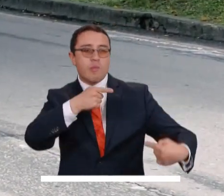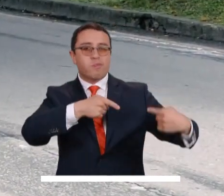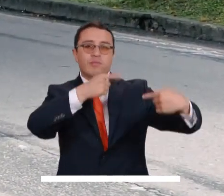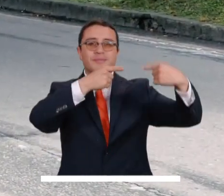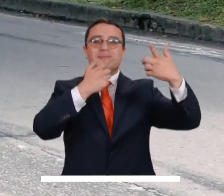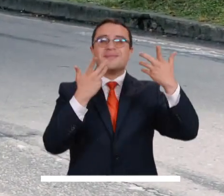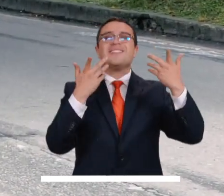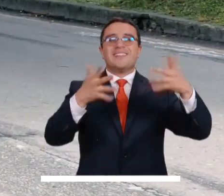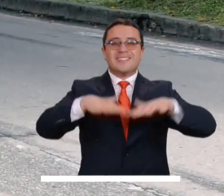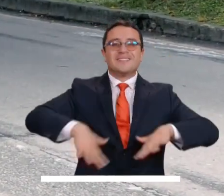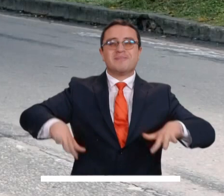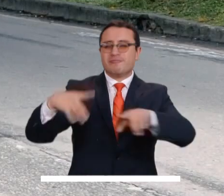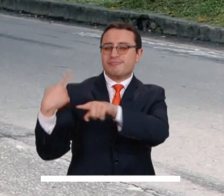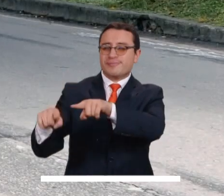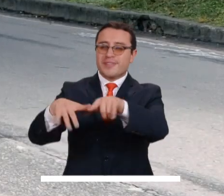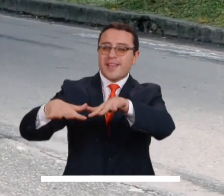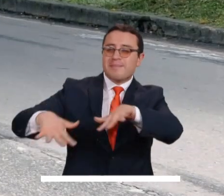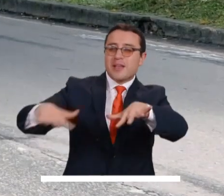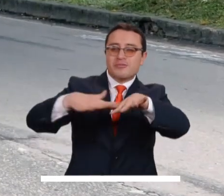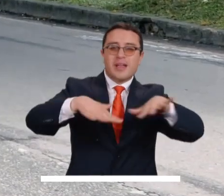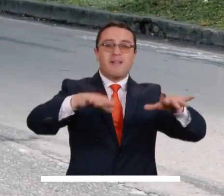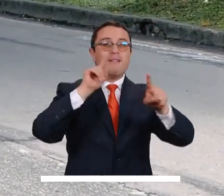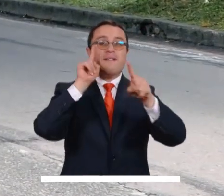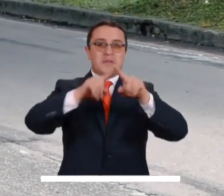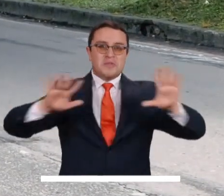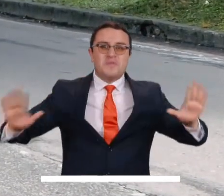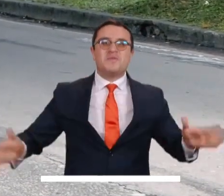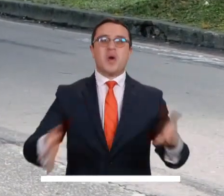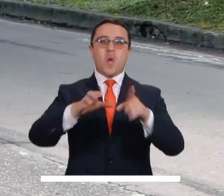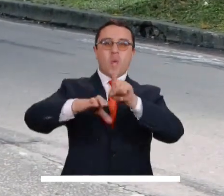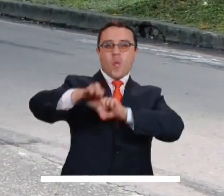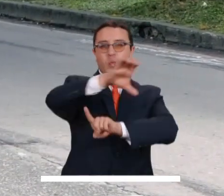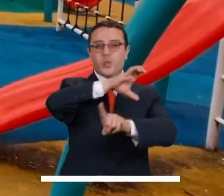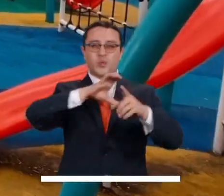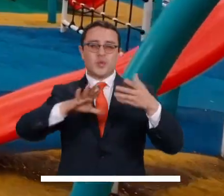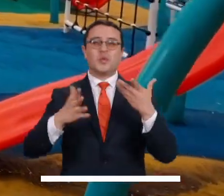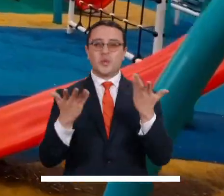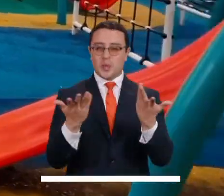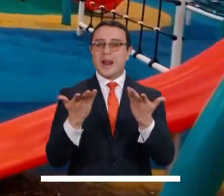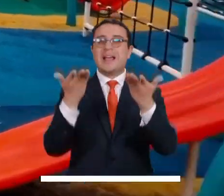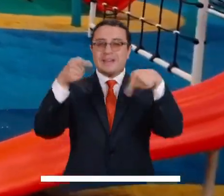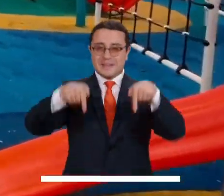escenarios de la ciudad con el fin de promover la cultura urbana en Villavicencio.